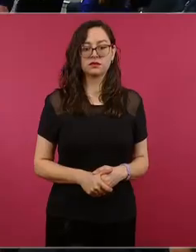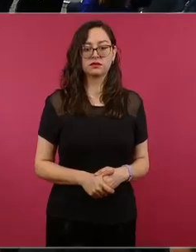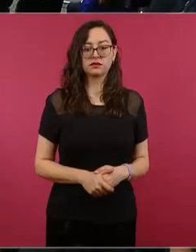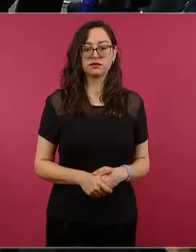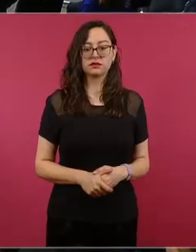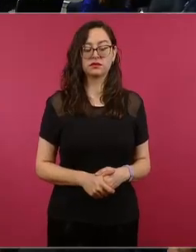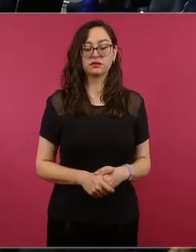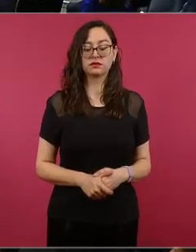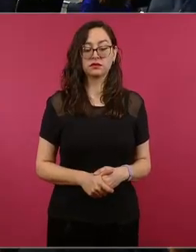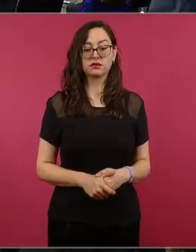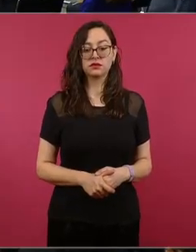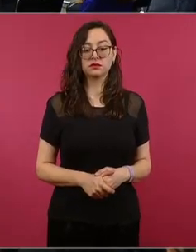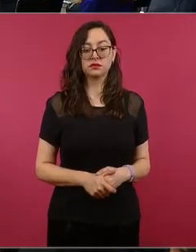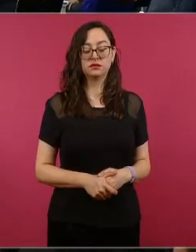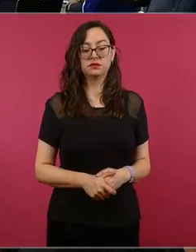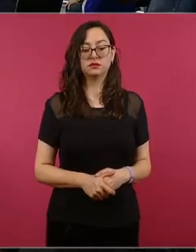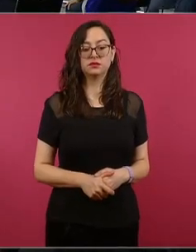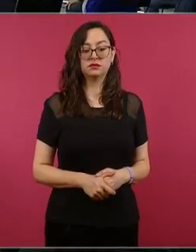Puedo esperar.